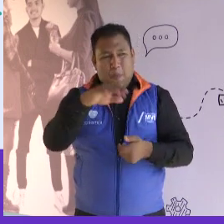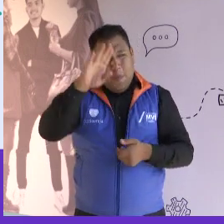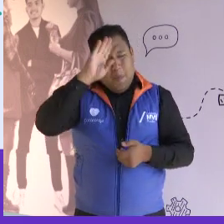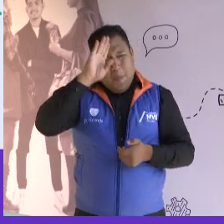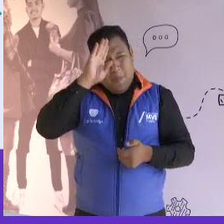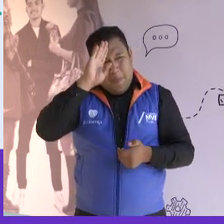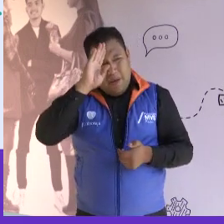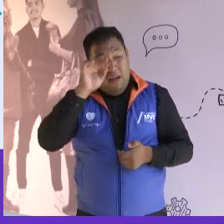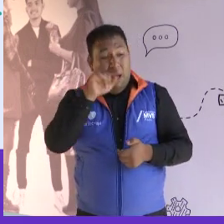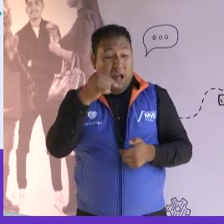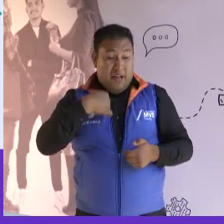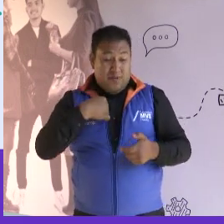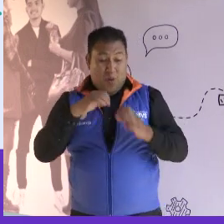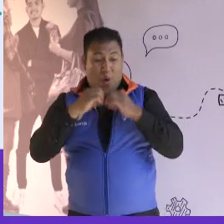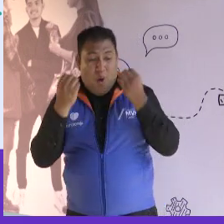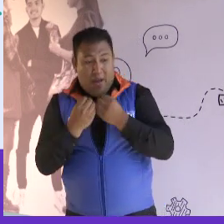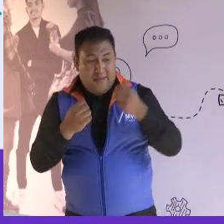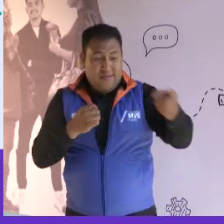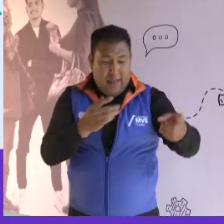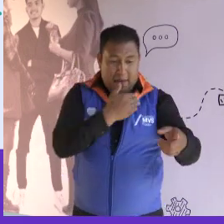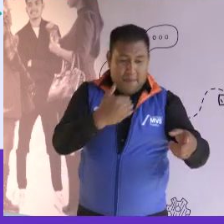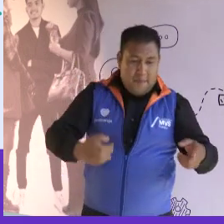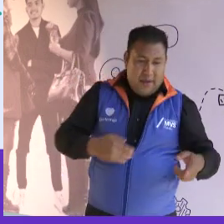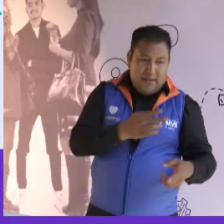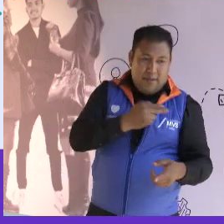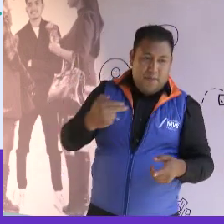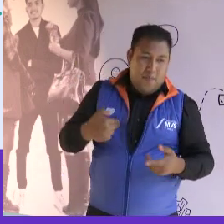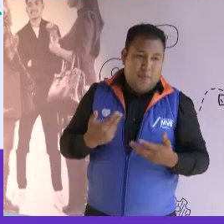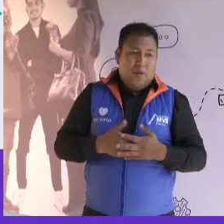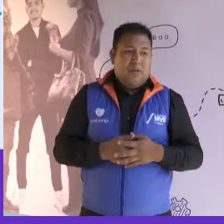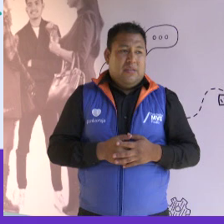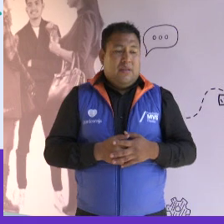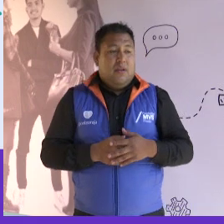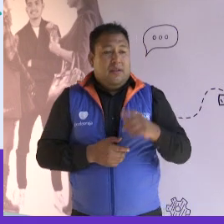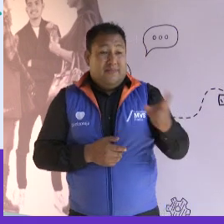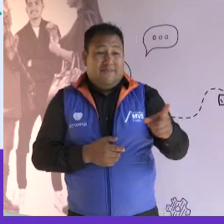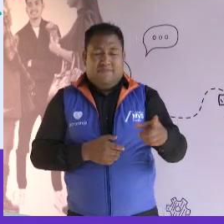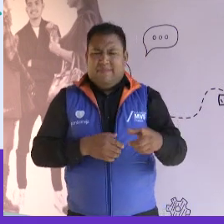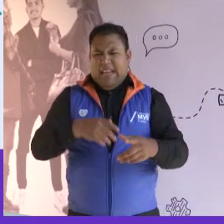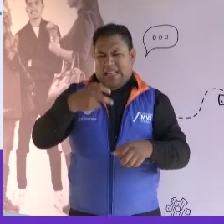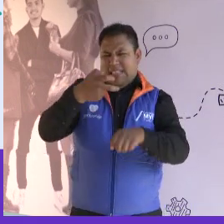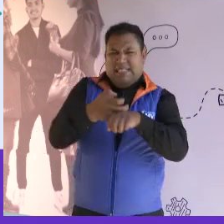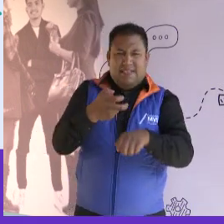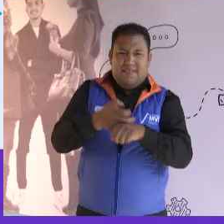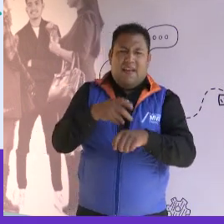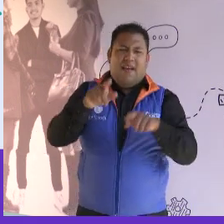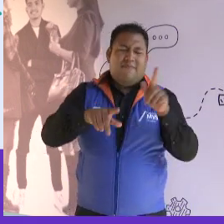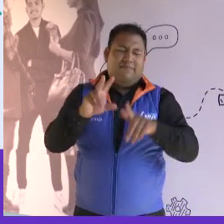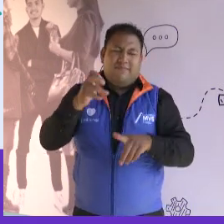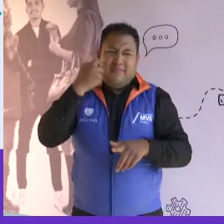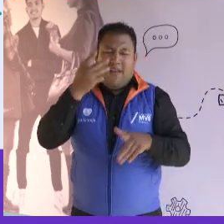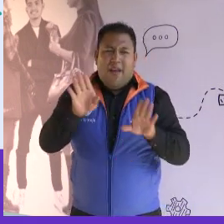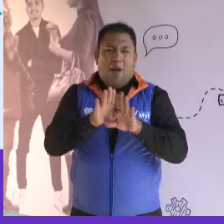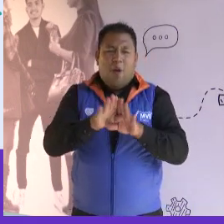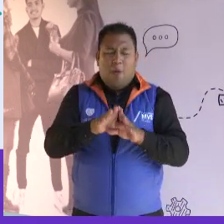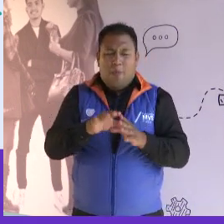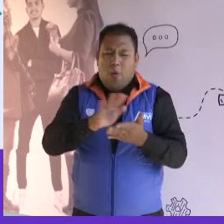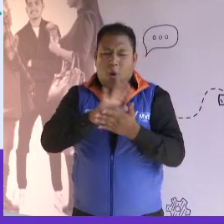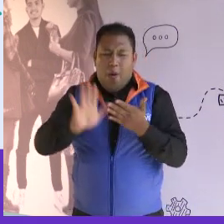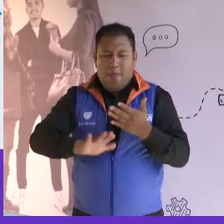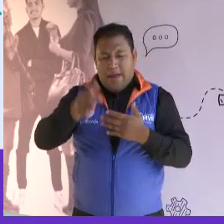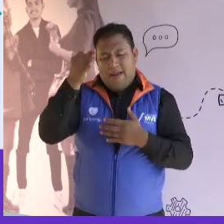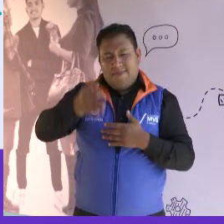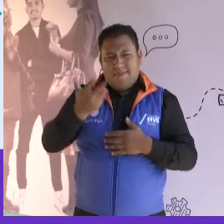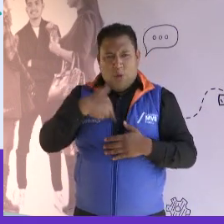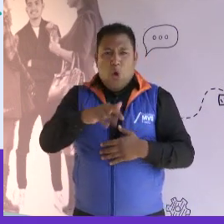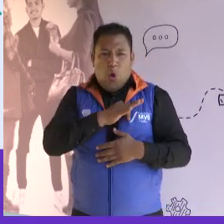civil eres como el que conoce las necesidades de la población real y entonces puedes aportar como datos que les contribuyan a